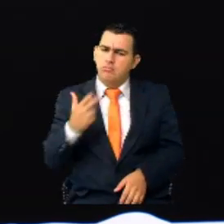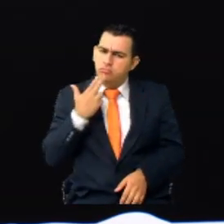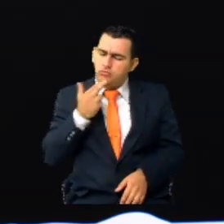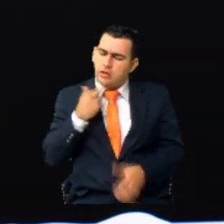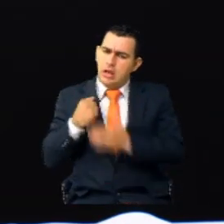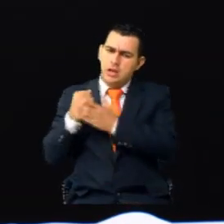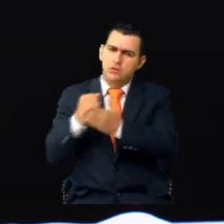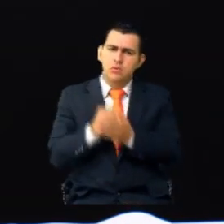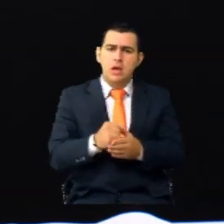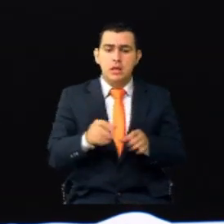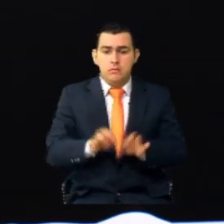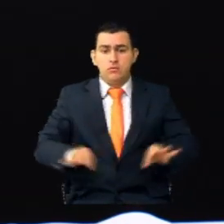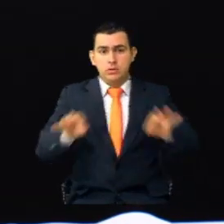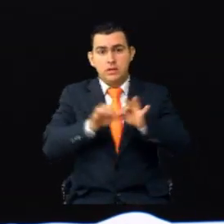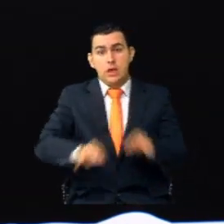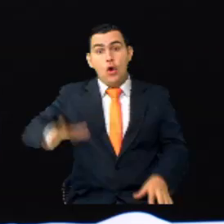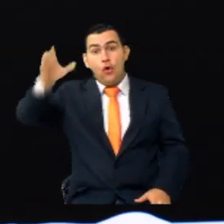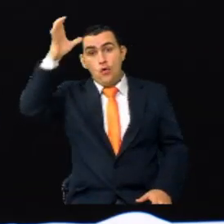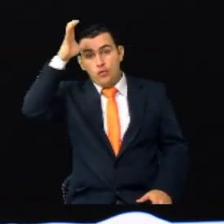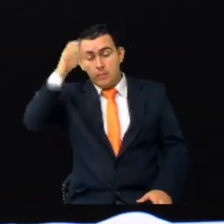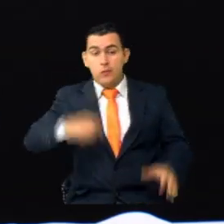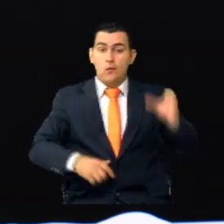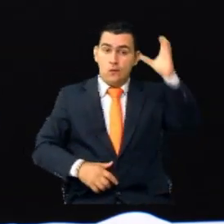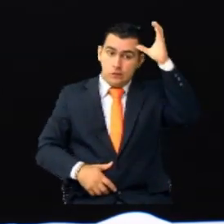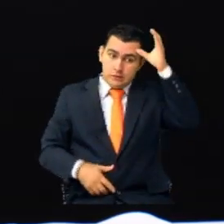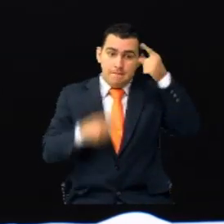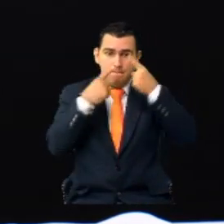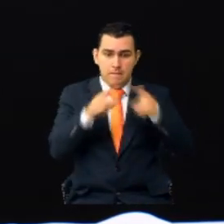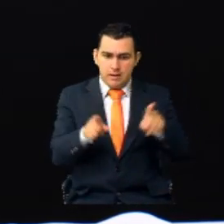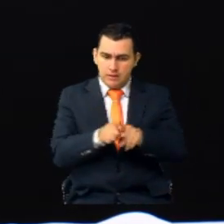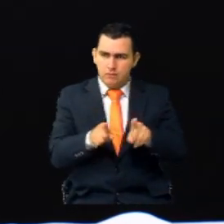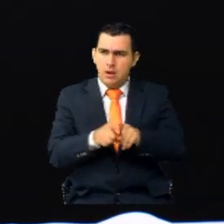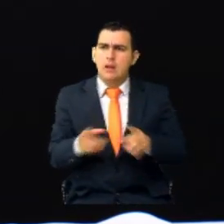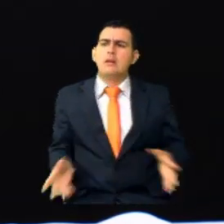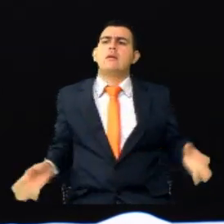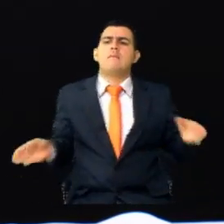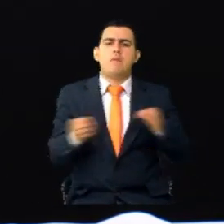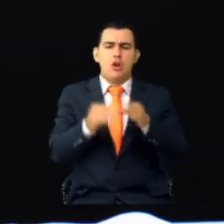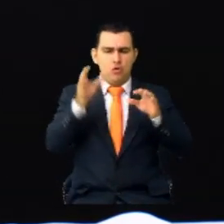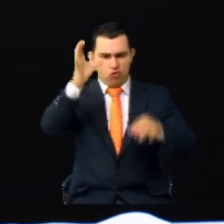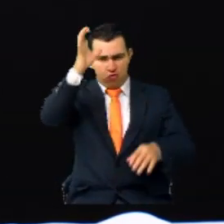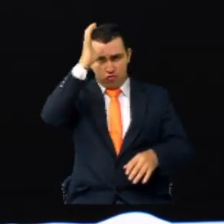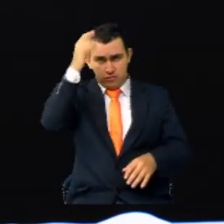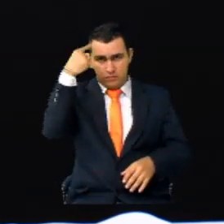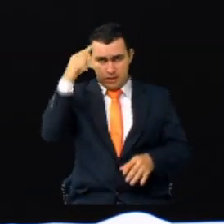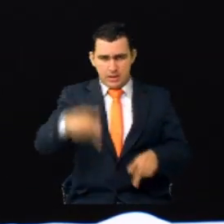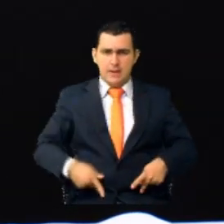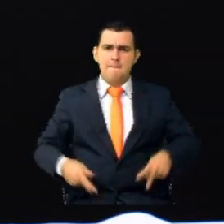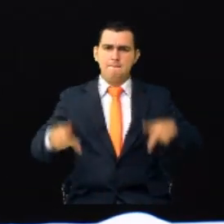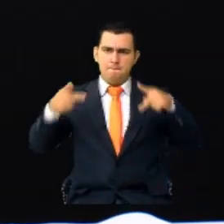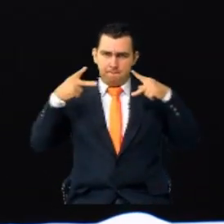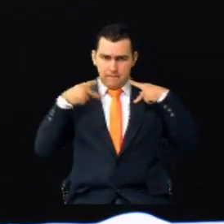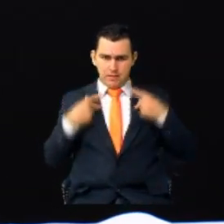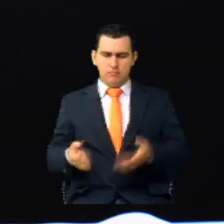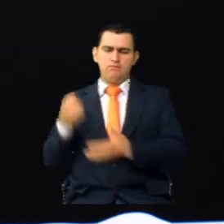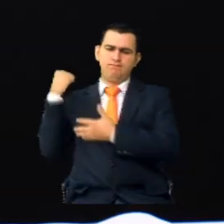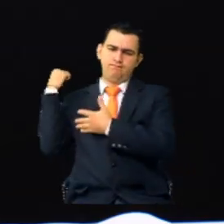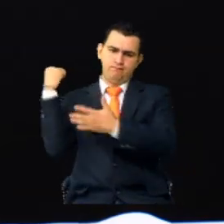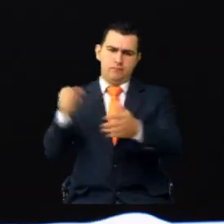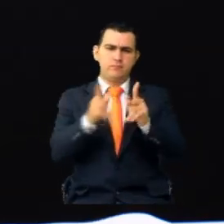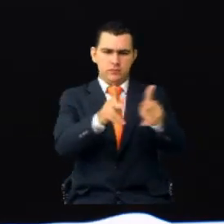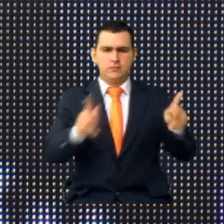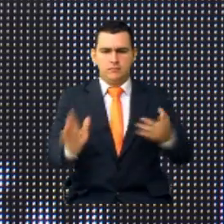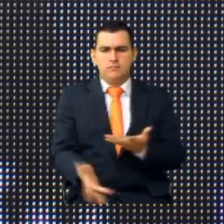del conocimiento por el conocimiento, como estamos ahora, al conocimiento para la vida a través de fortalecer seres